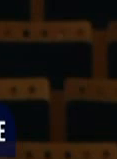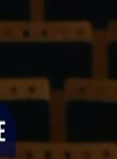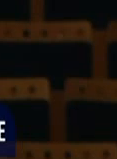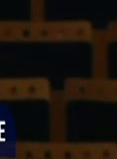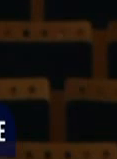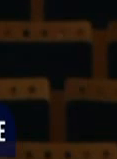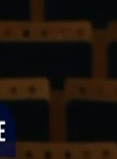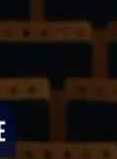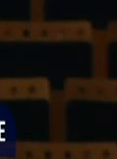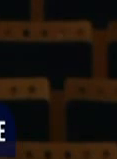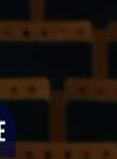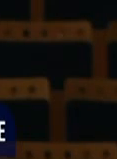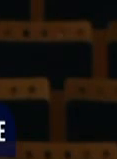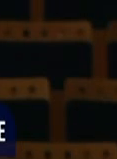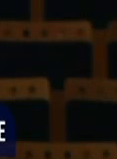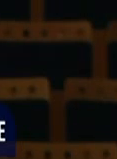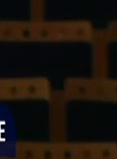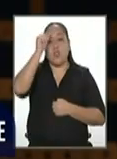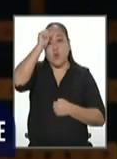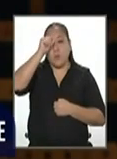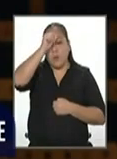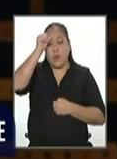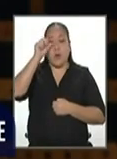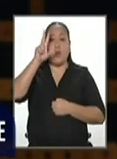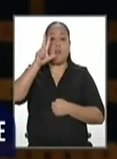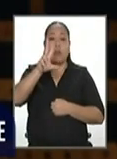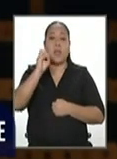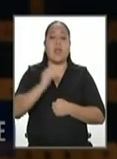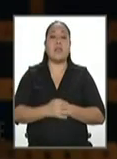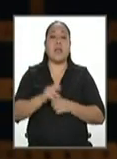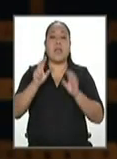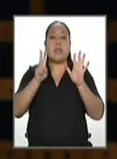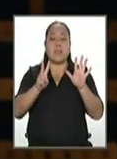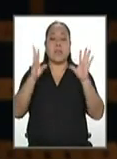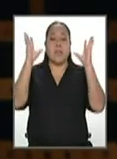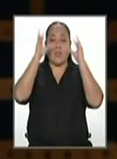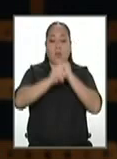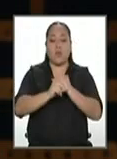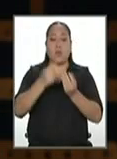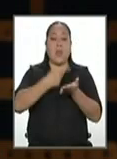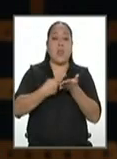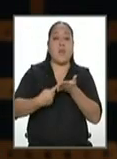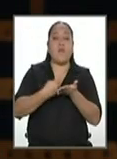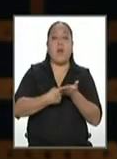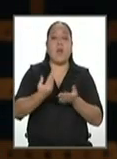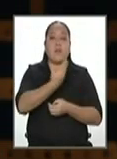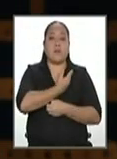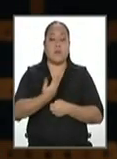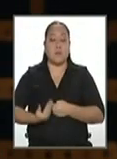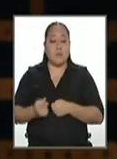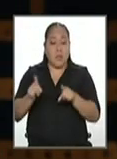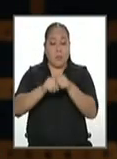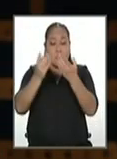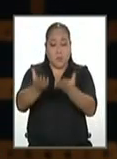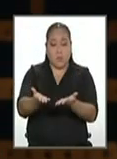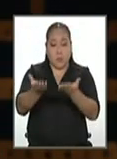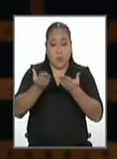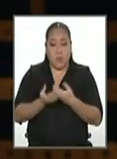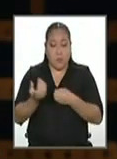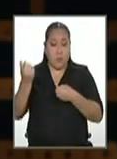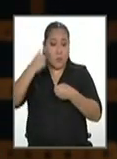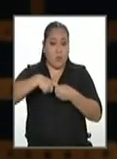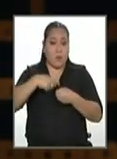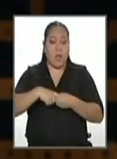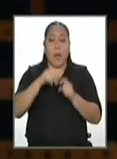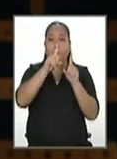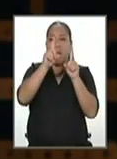el próximo domingo 30 a las 7 de la noche el debate presidencial. También las y los invitamos a participar en la